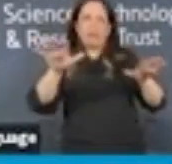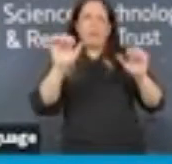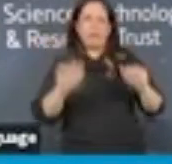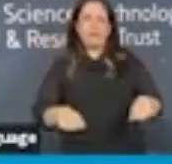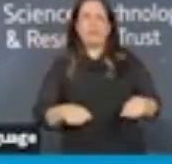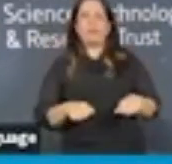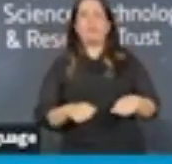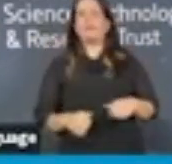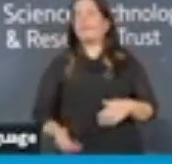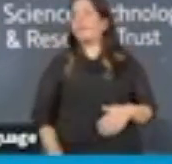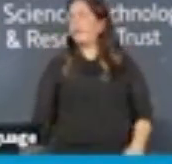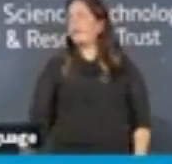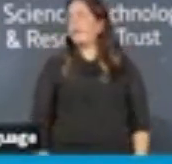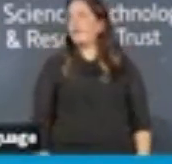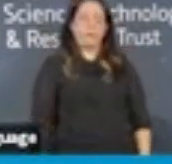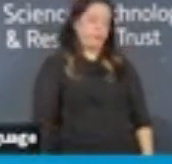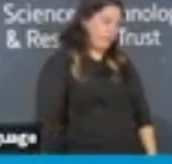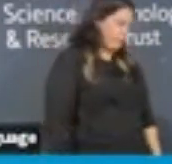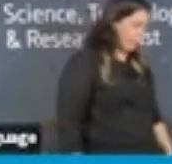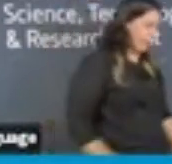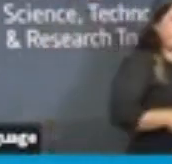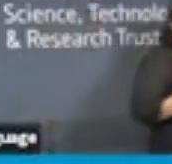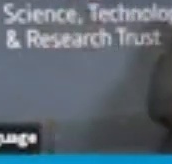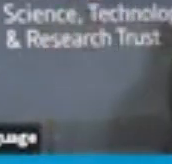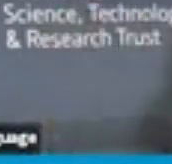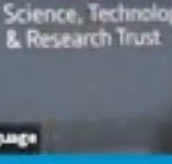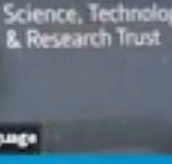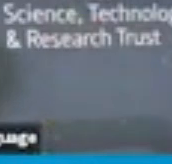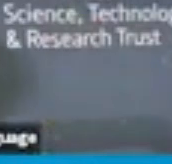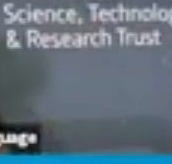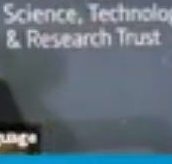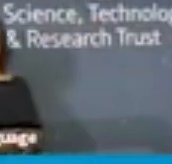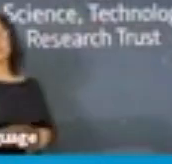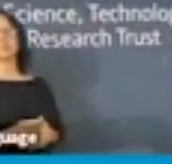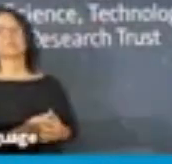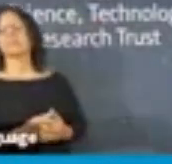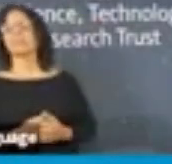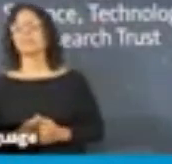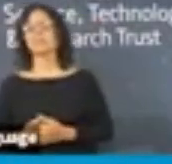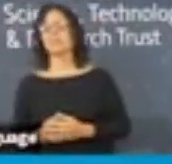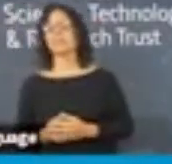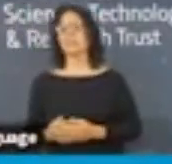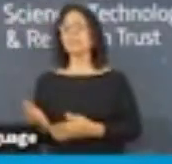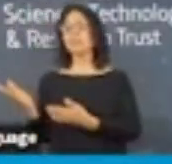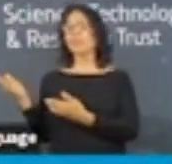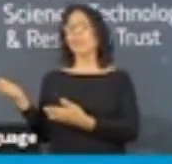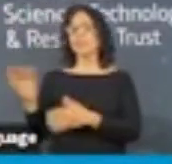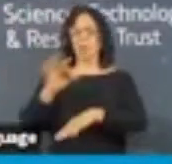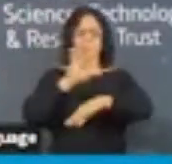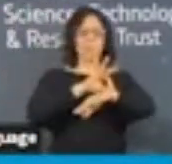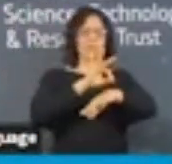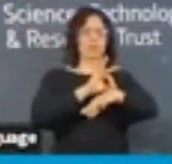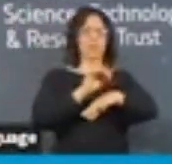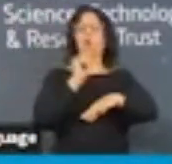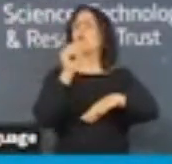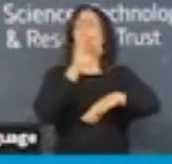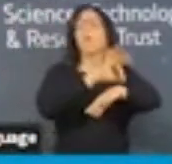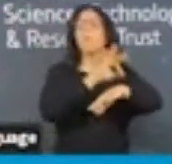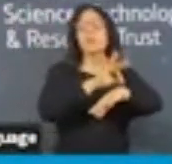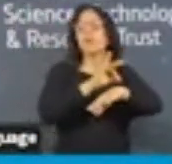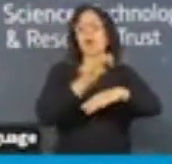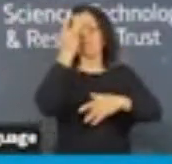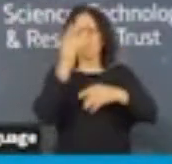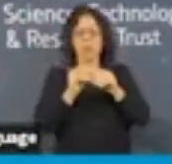Este es un mosquito que ni pica ni transmite enfermedades. Los adultos se